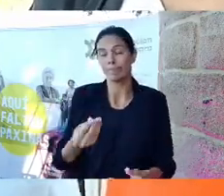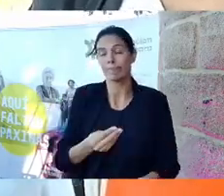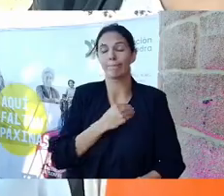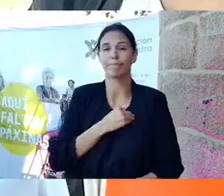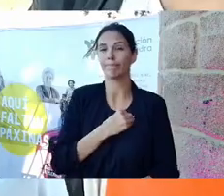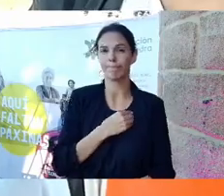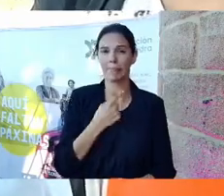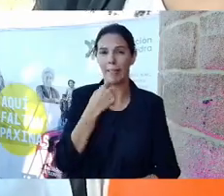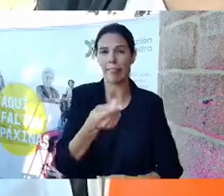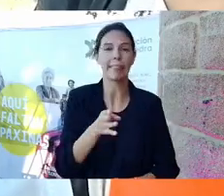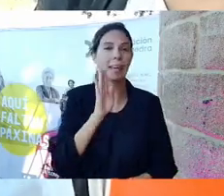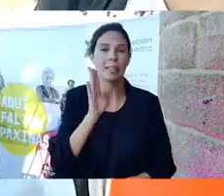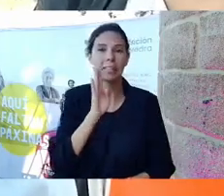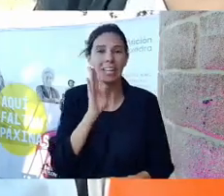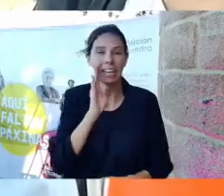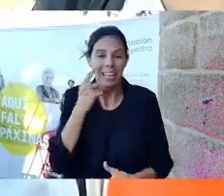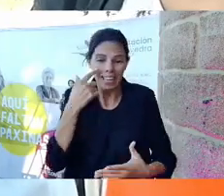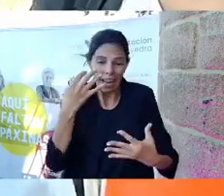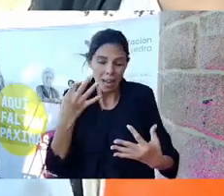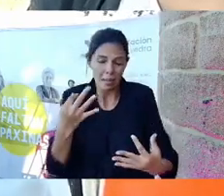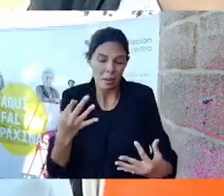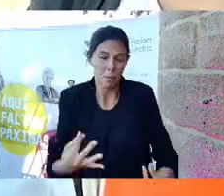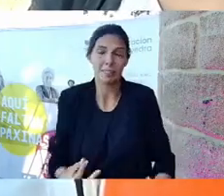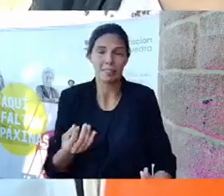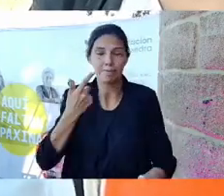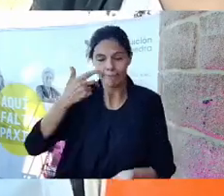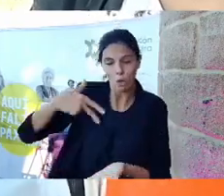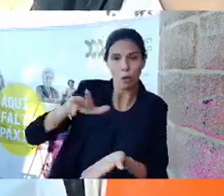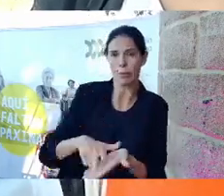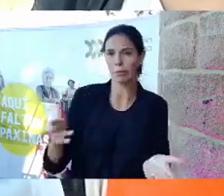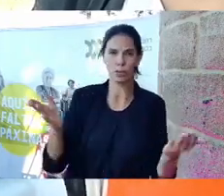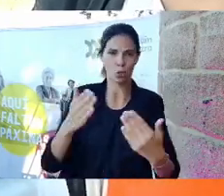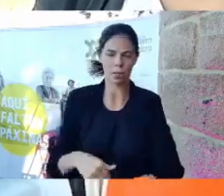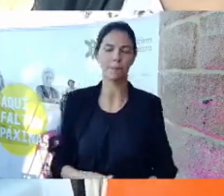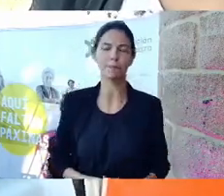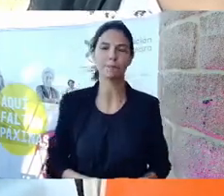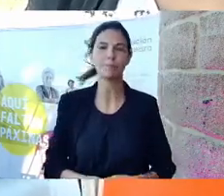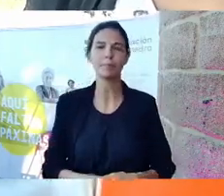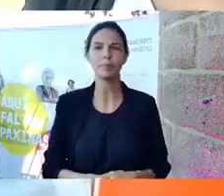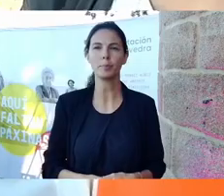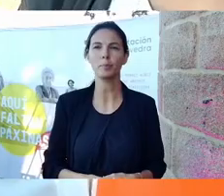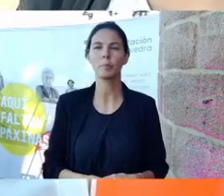Pero lamentablemente, como vos decía, pois non foi sempre ni moito menos